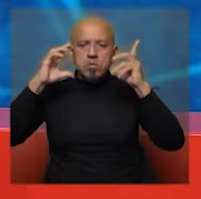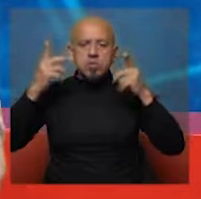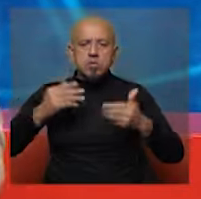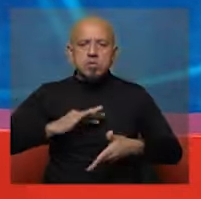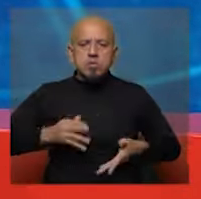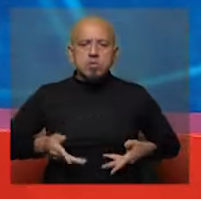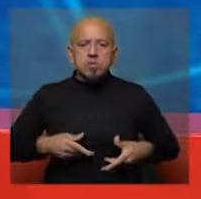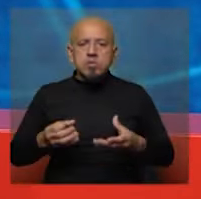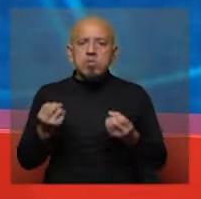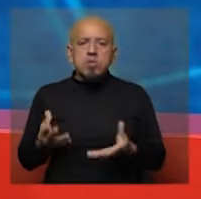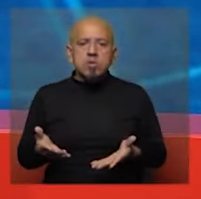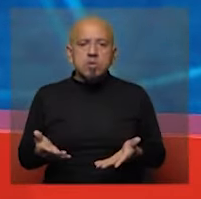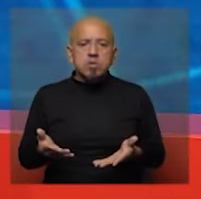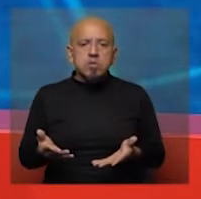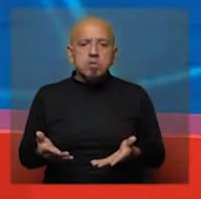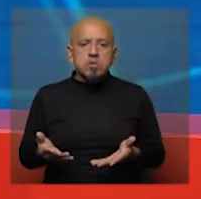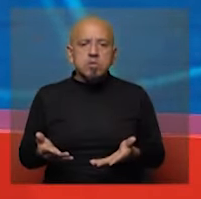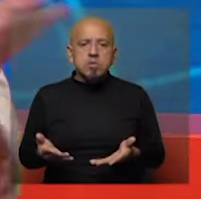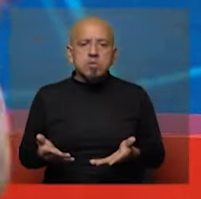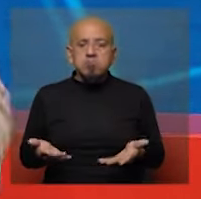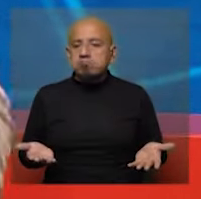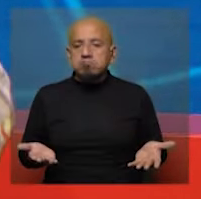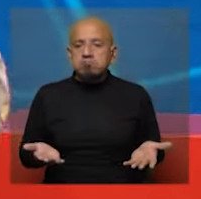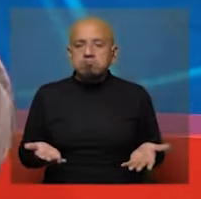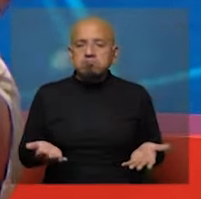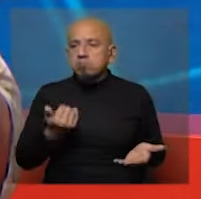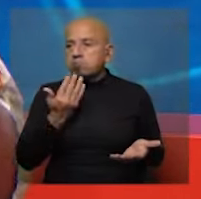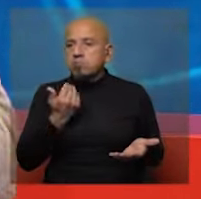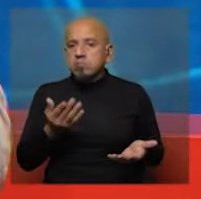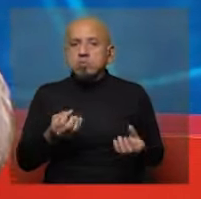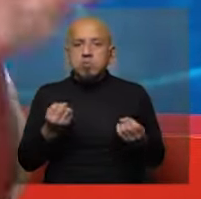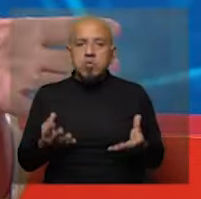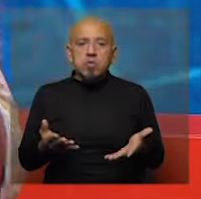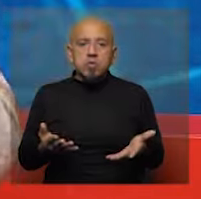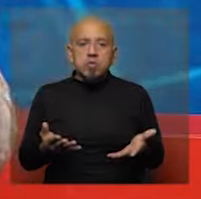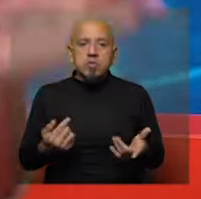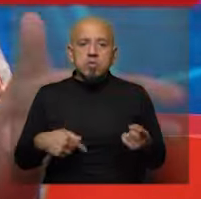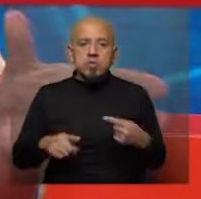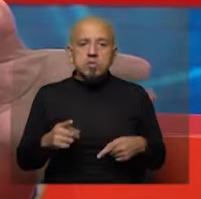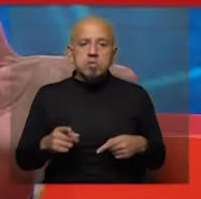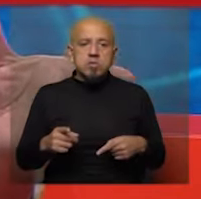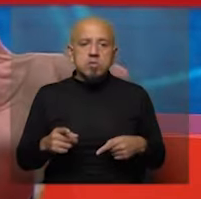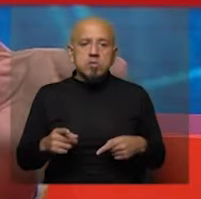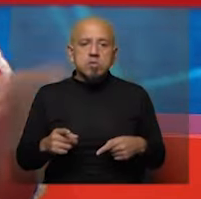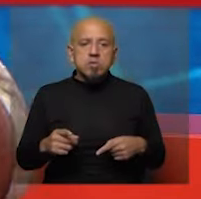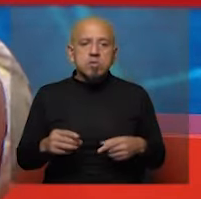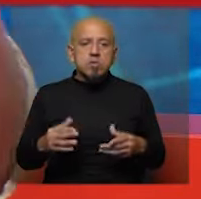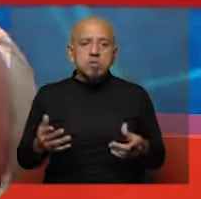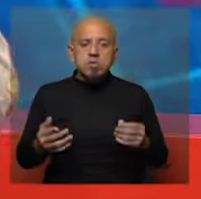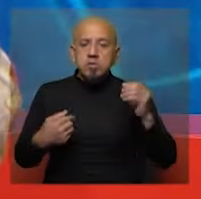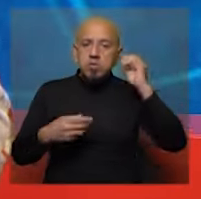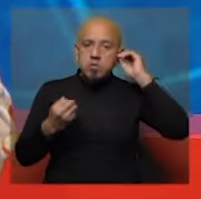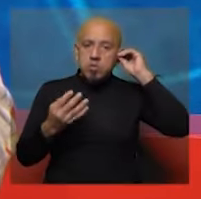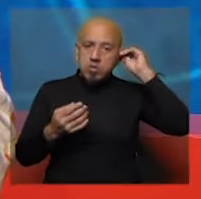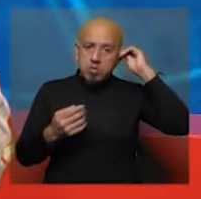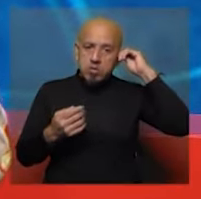yo me lo pregunto realmente no lo sé Supongo que porque saturaran los sistemas más de los saturados que están y porque